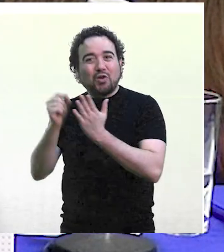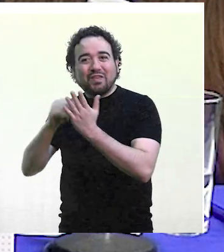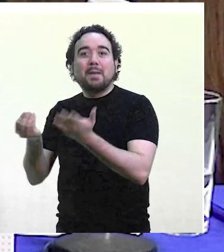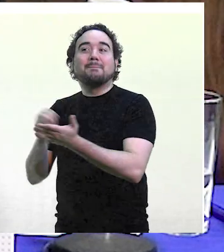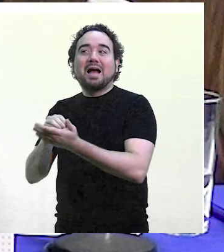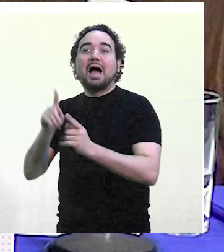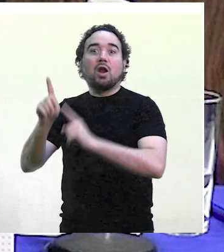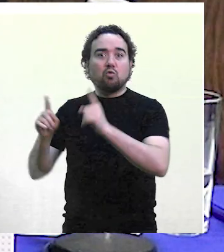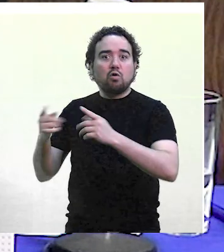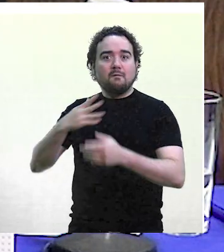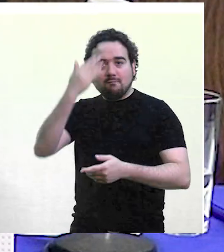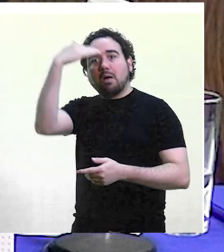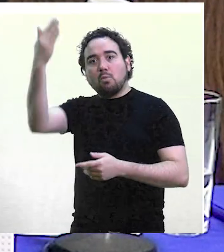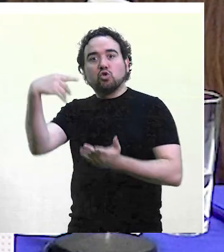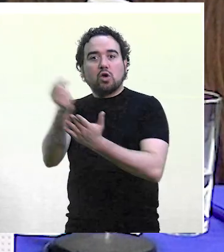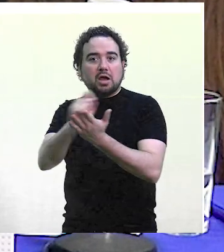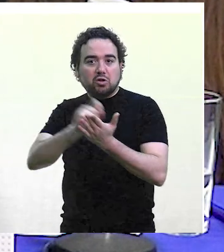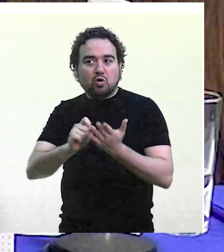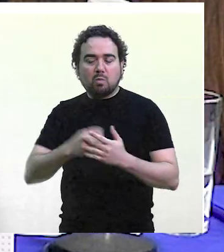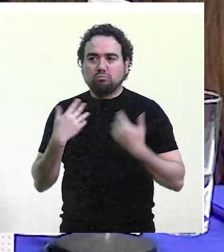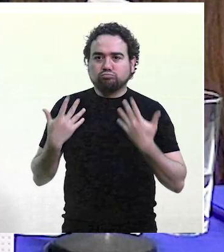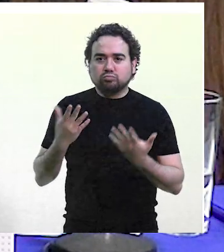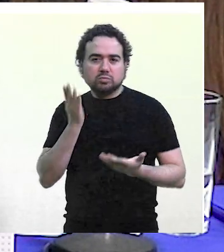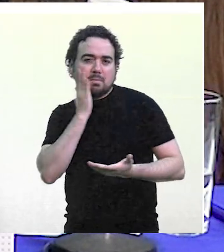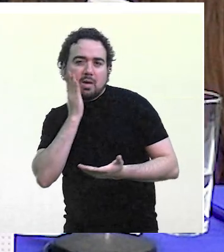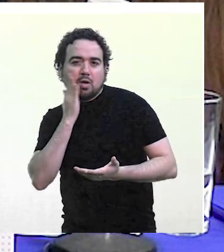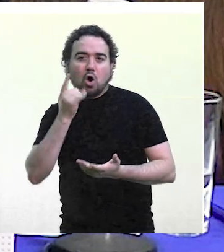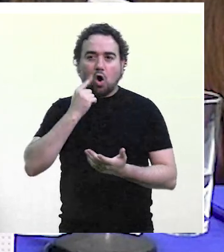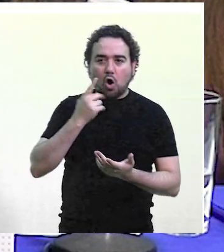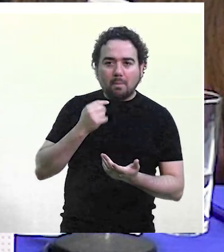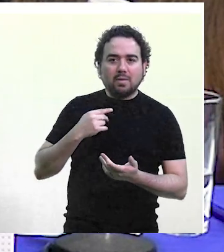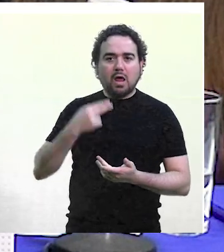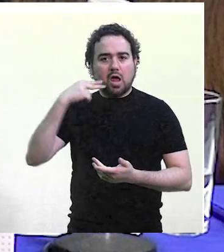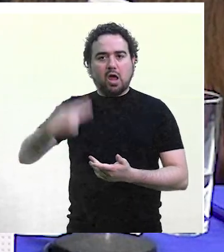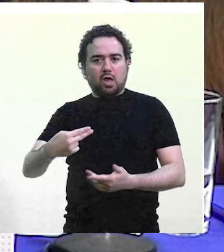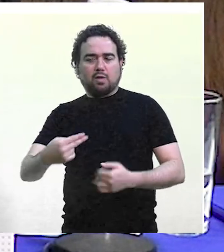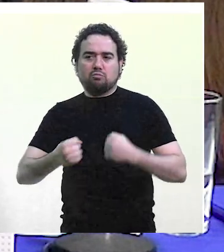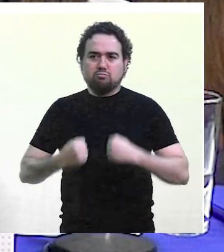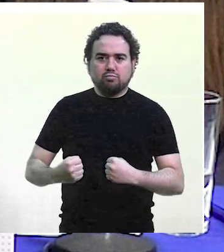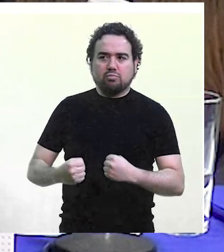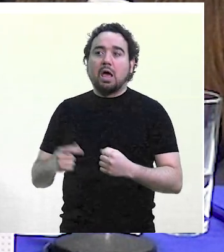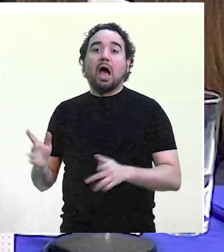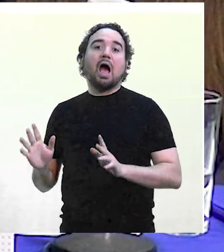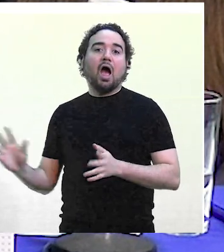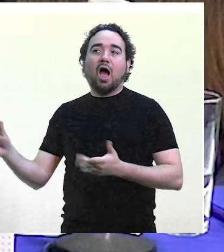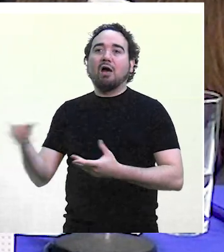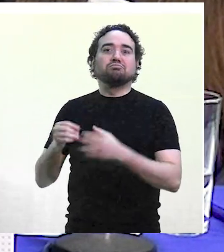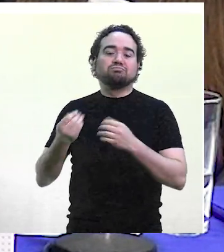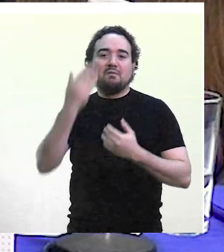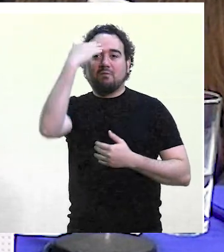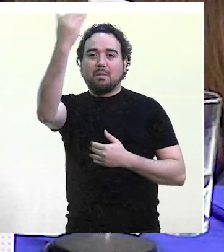que son igual de grandes escritores, pero claro, que por su carisma, por ser hombres, heterosexuales,